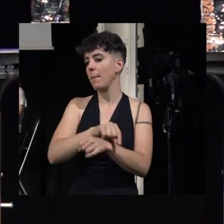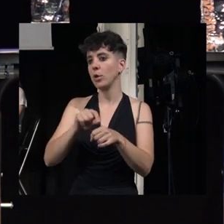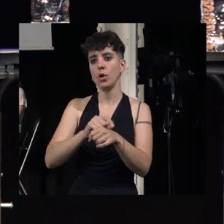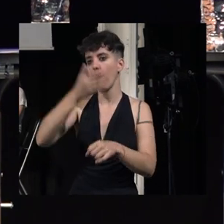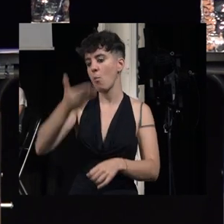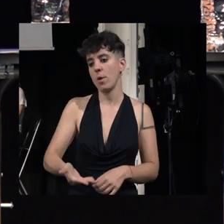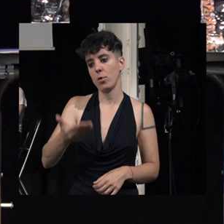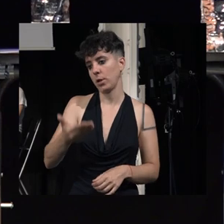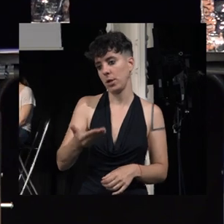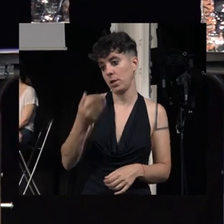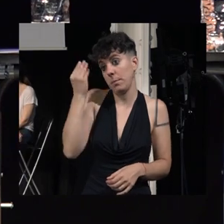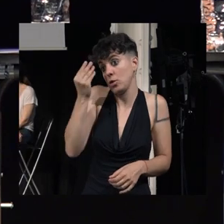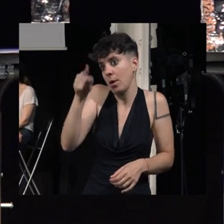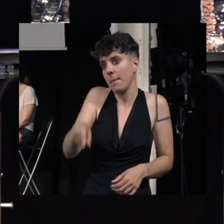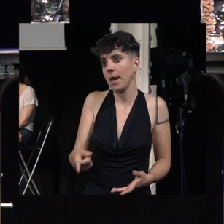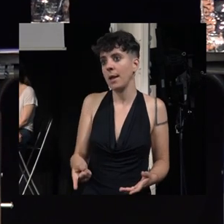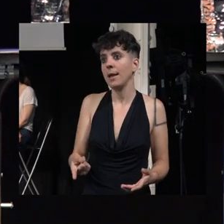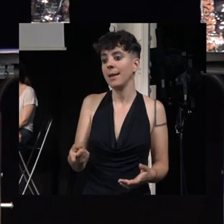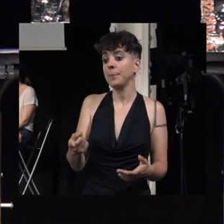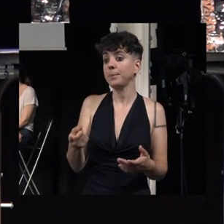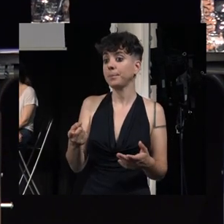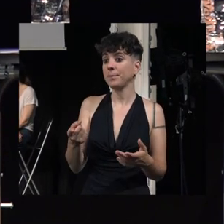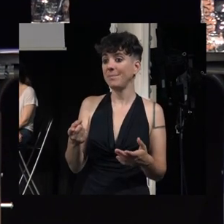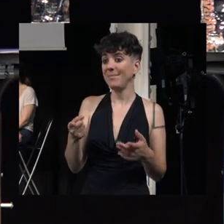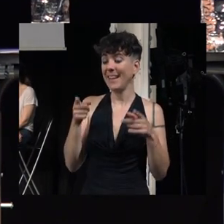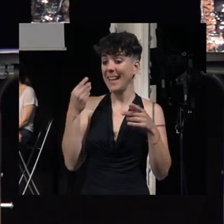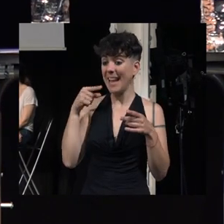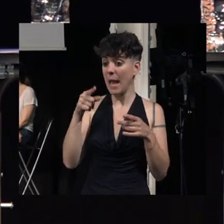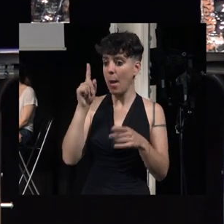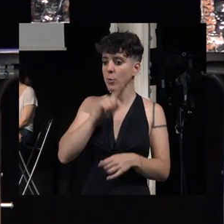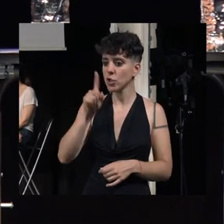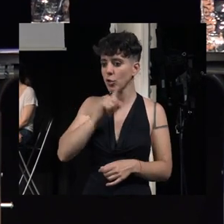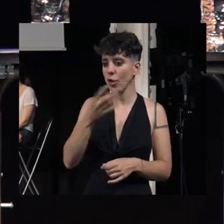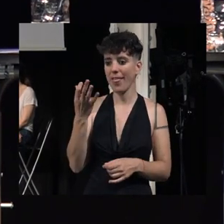muy importante, del cual habría que sacar la prostitución.